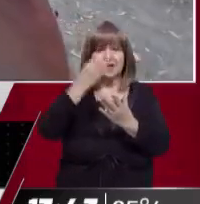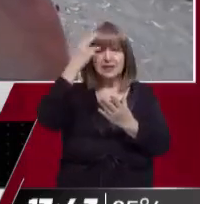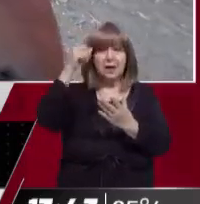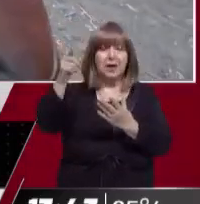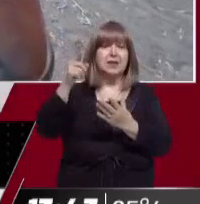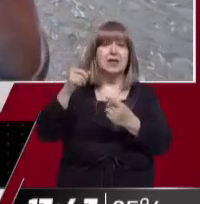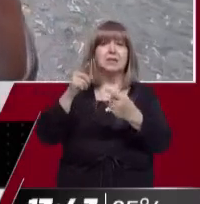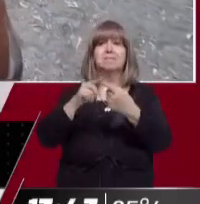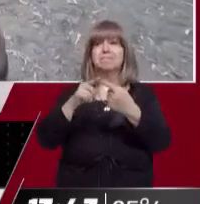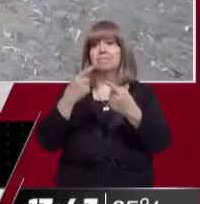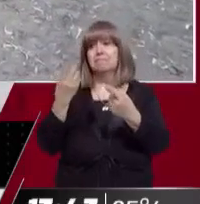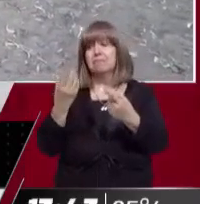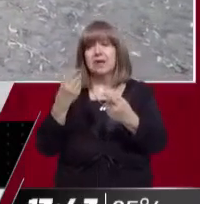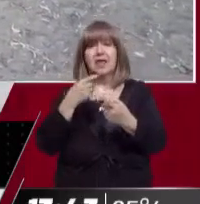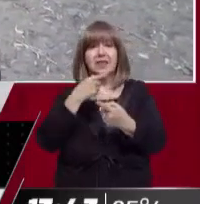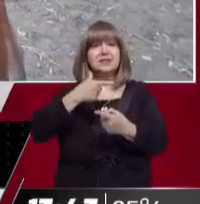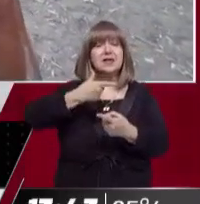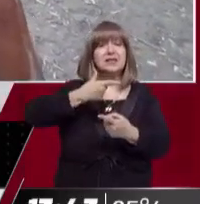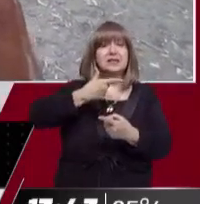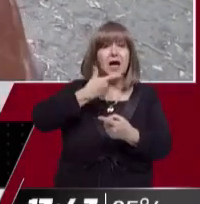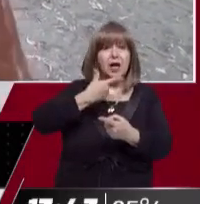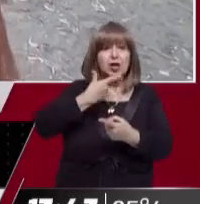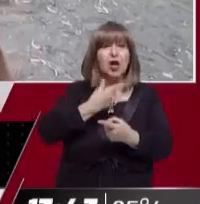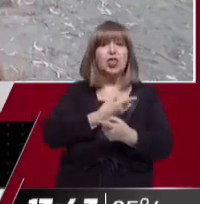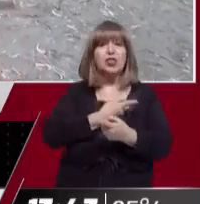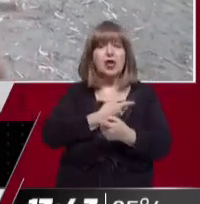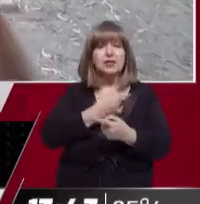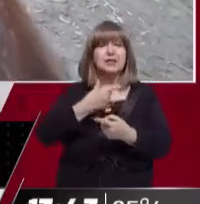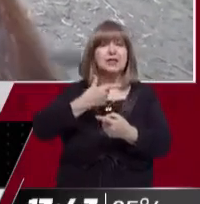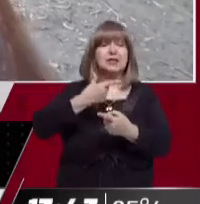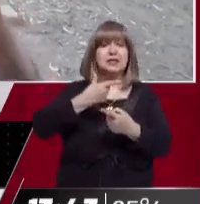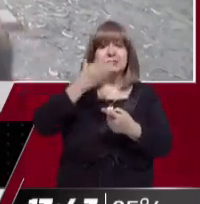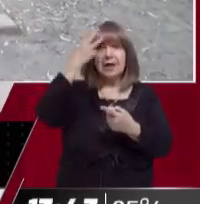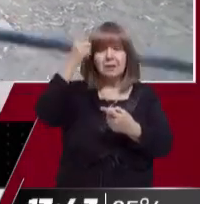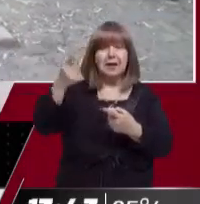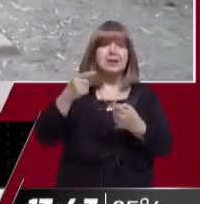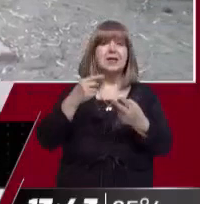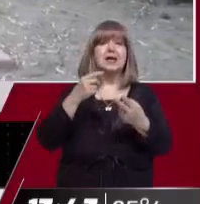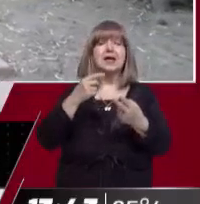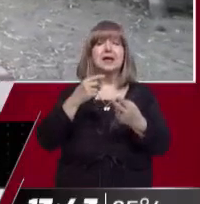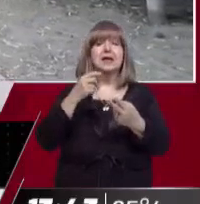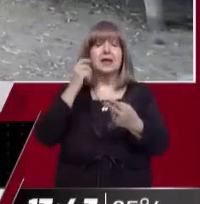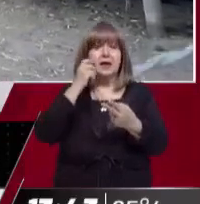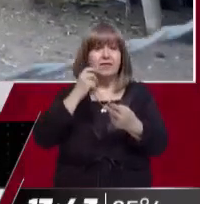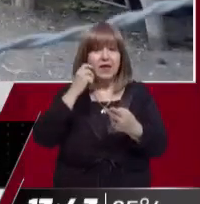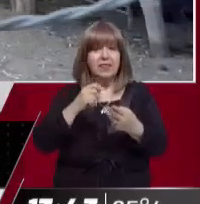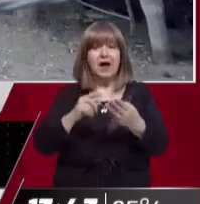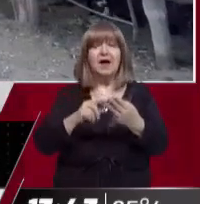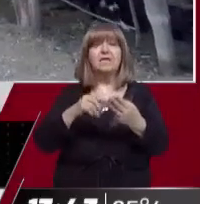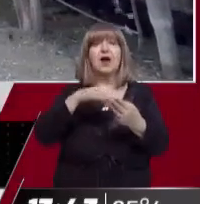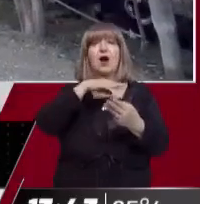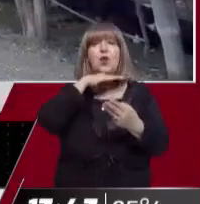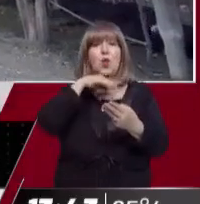San Martín, me refiero a parte de Rivadavia, parte de Junín, y que tampoco llegue esa carne al Gran Mendoza. Sobre todo